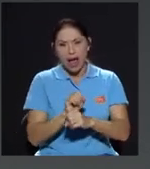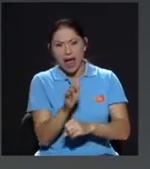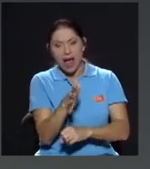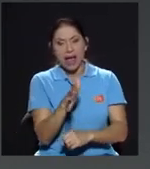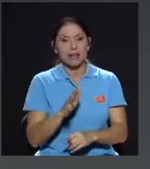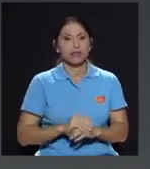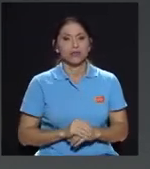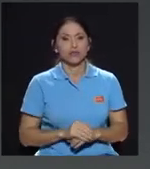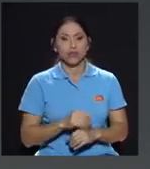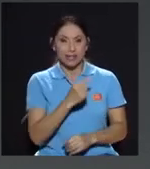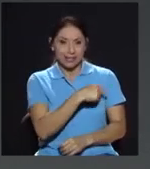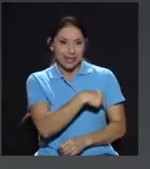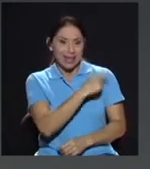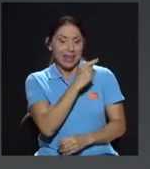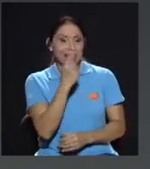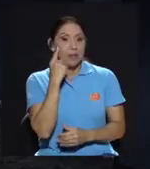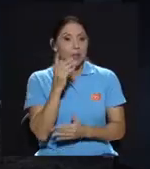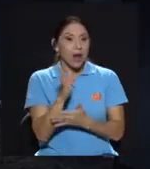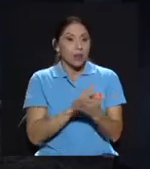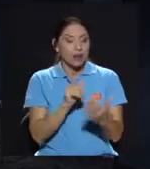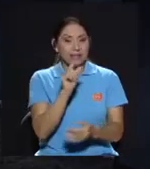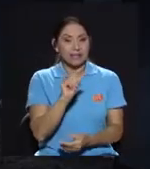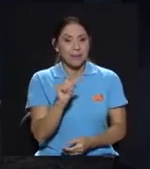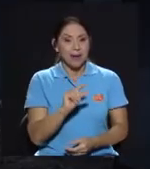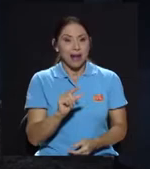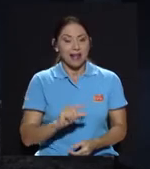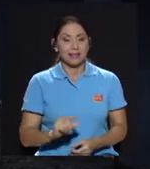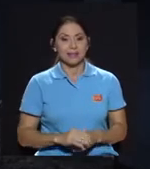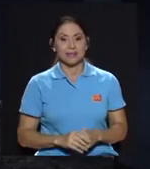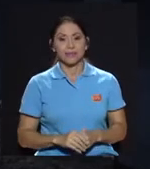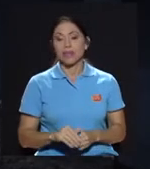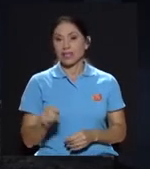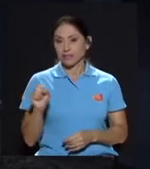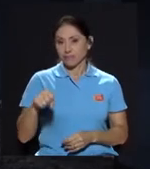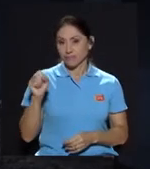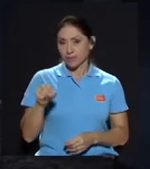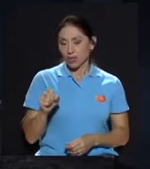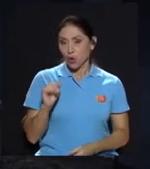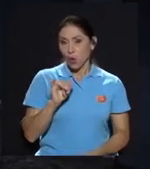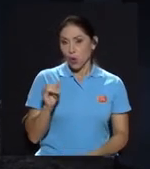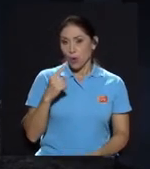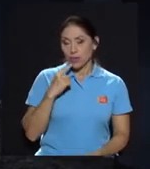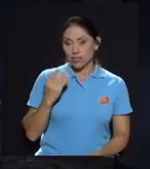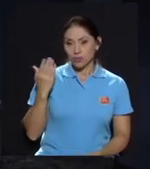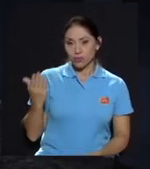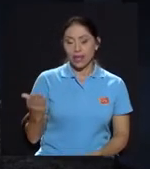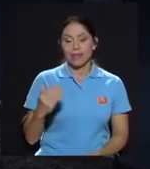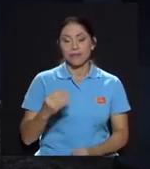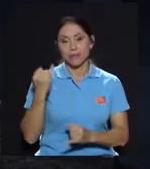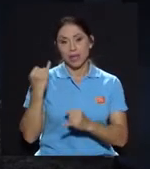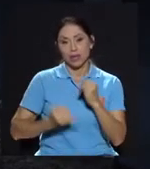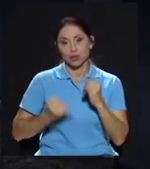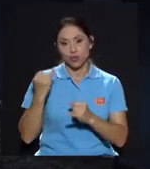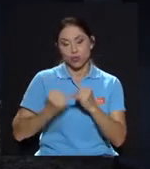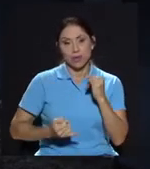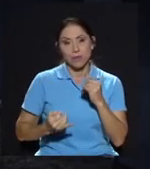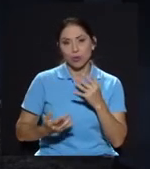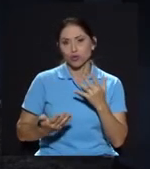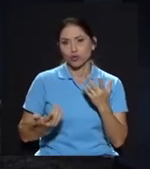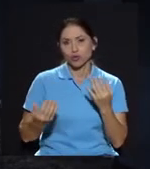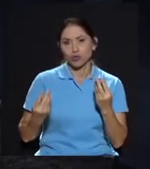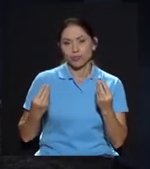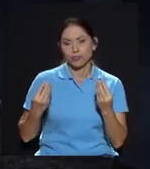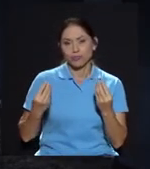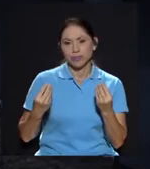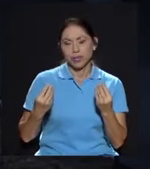ser gerente por algunos humanos como usted bien lo dice en los últimos que serían